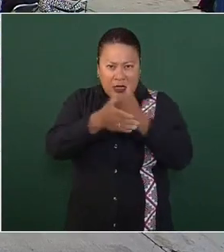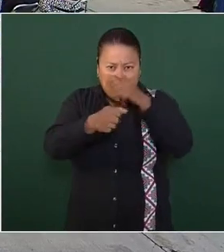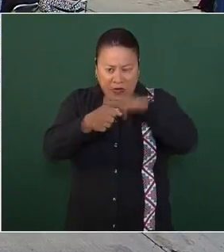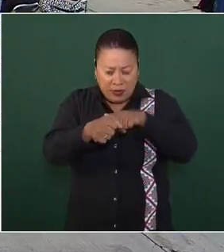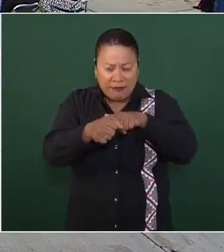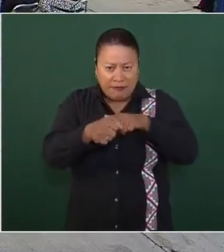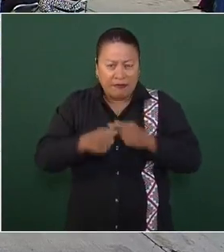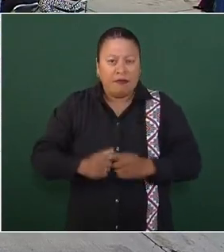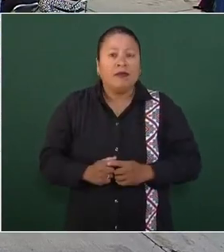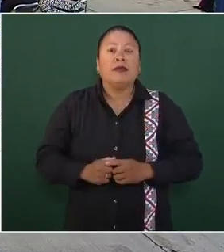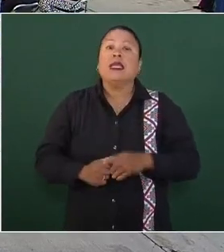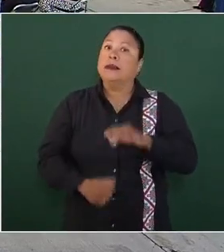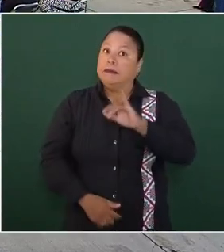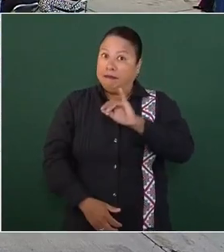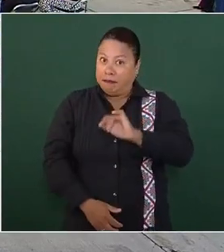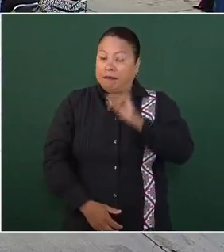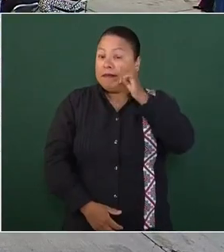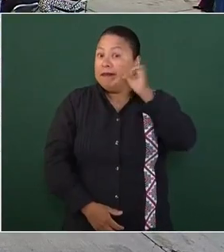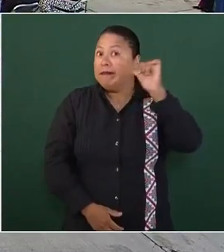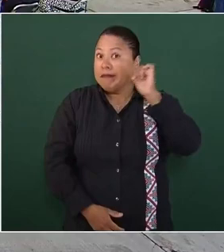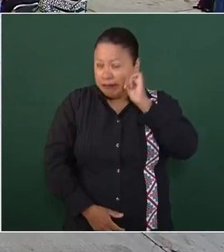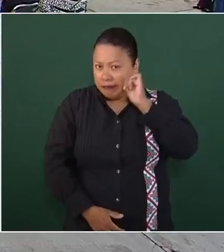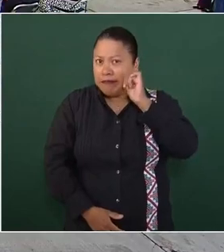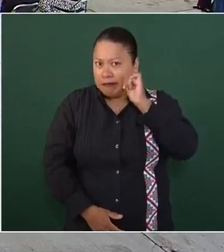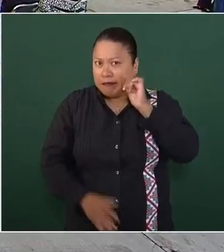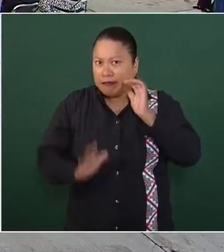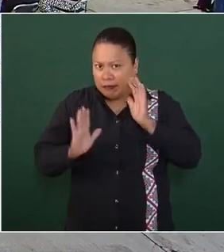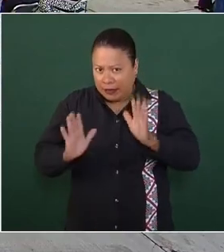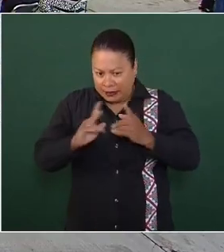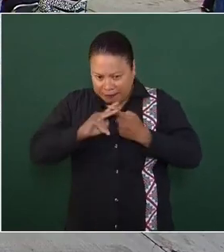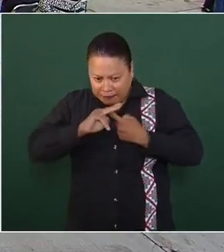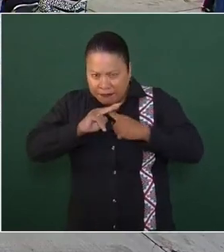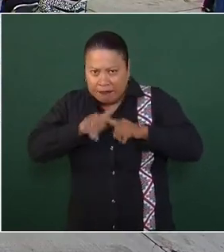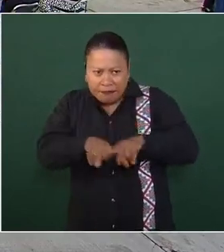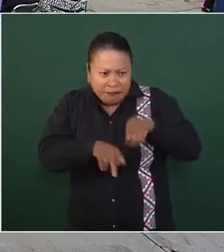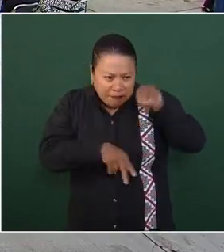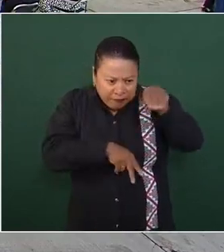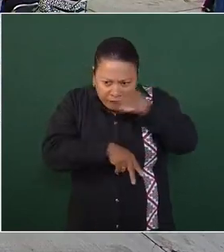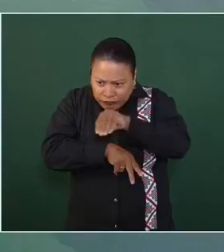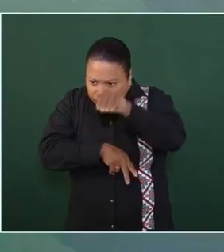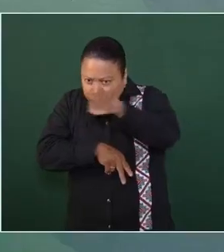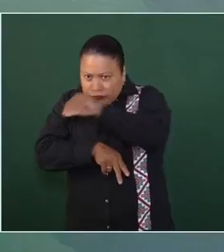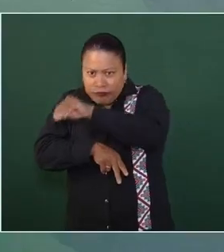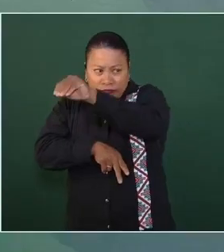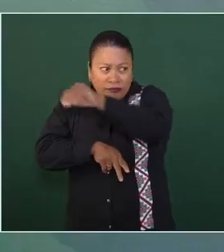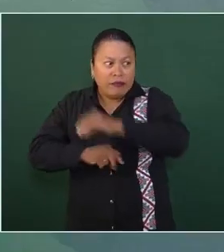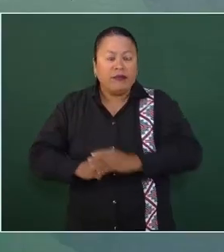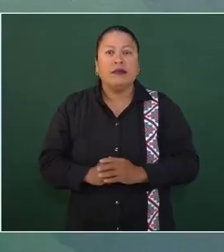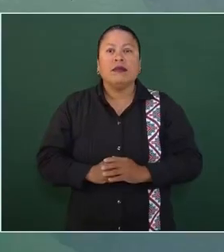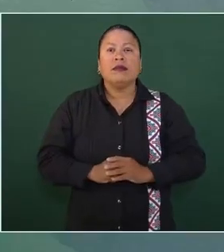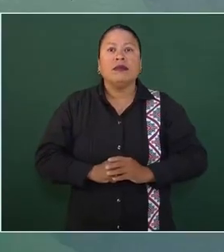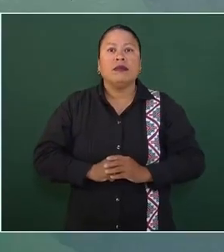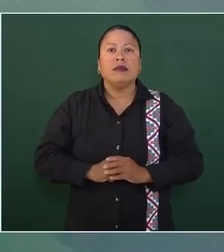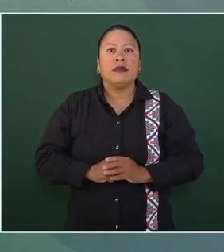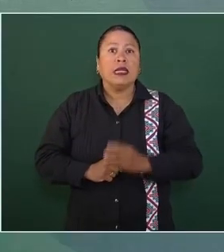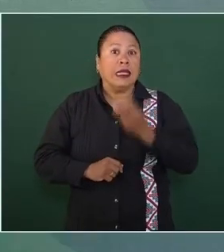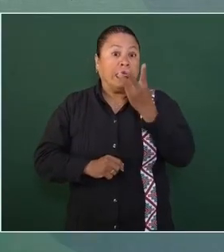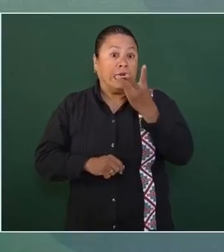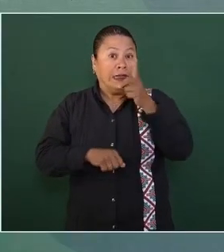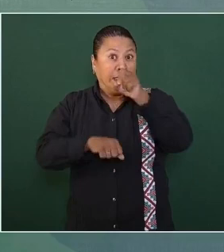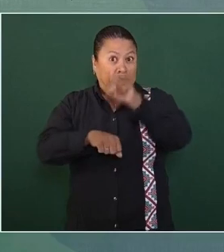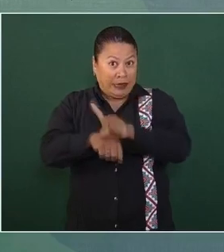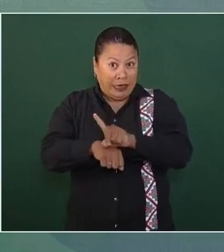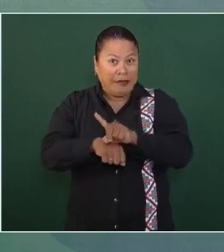vamos a estar bueno desde ayer ya comenzamos una gira de tres días